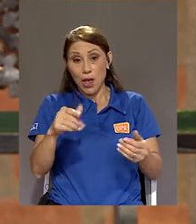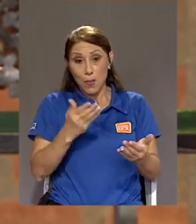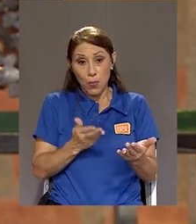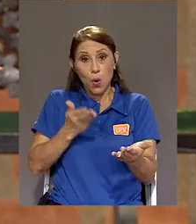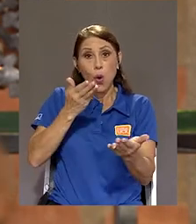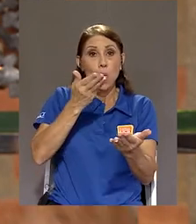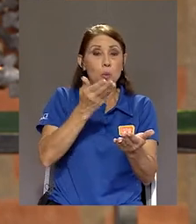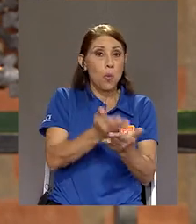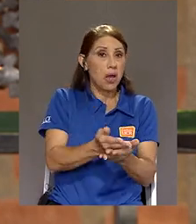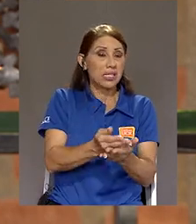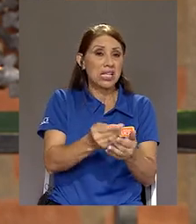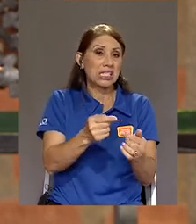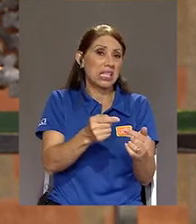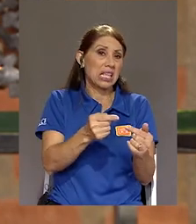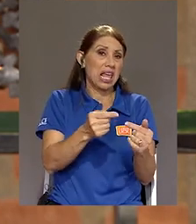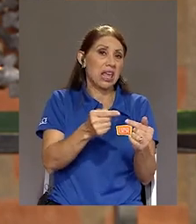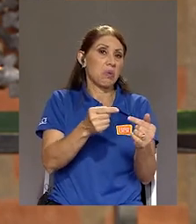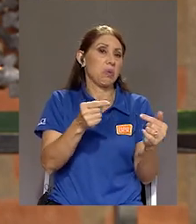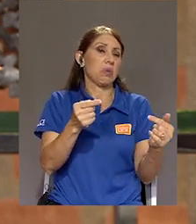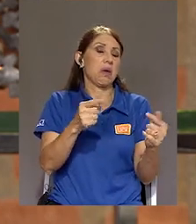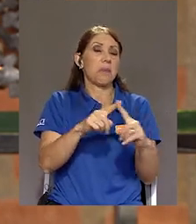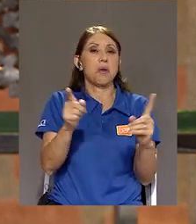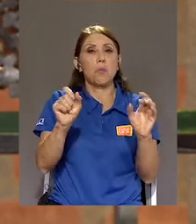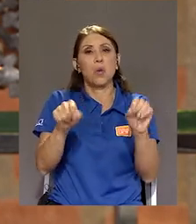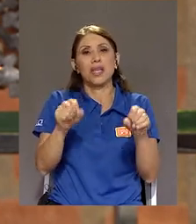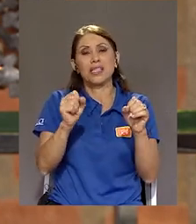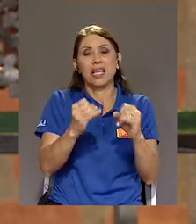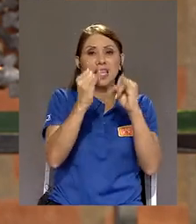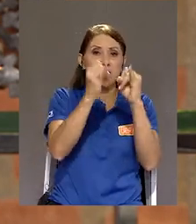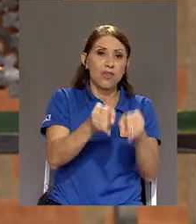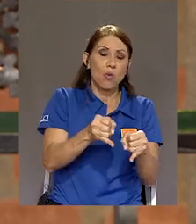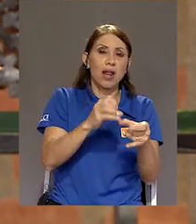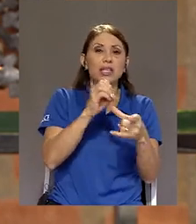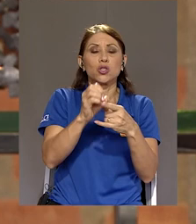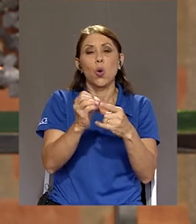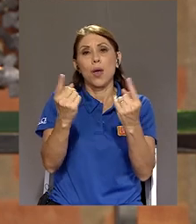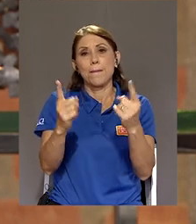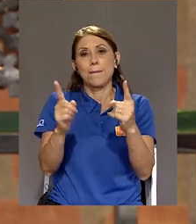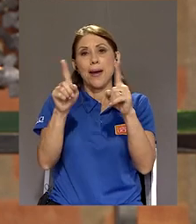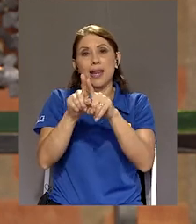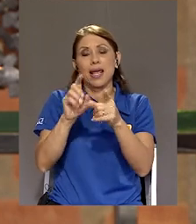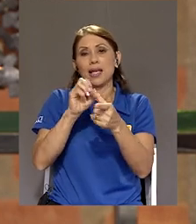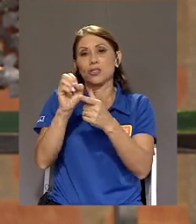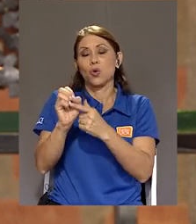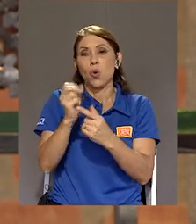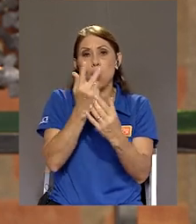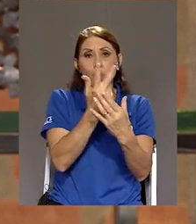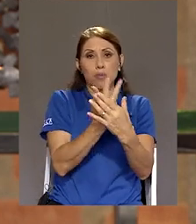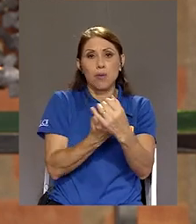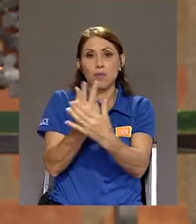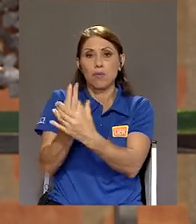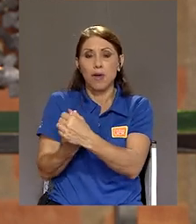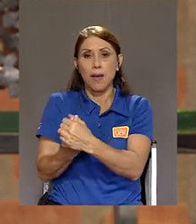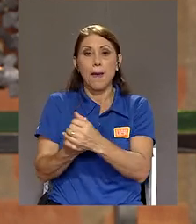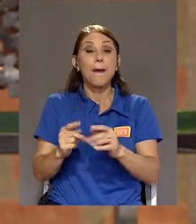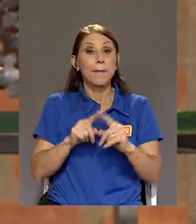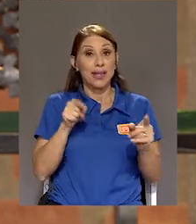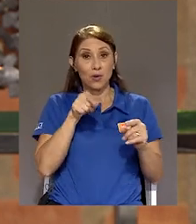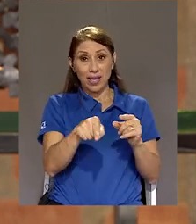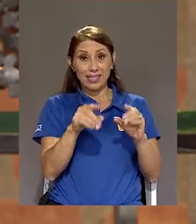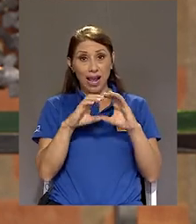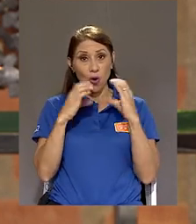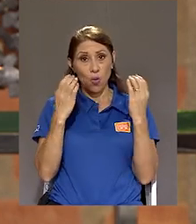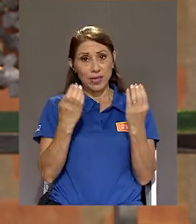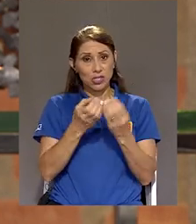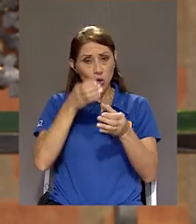que podían ser individuales o en parejas o en tríos, dependiendo cómo las impulsáramos. De esas, esa comisión fue muy